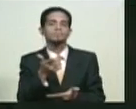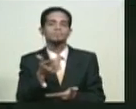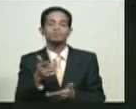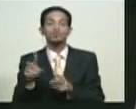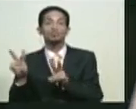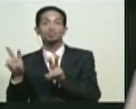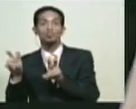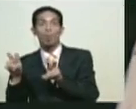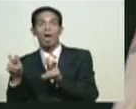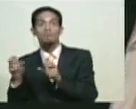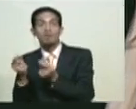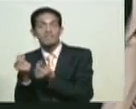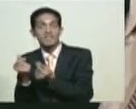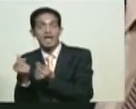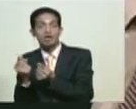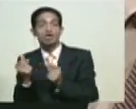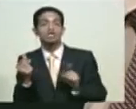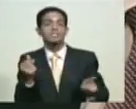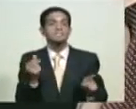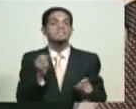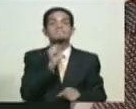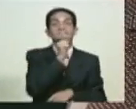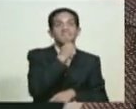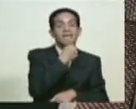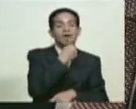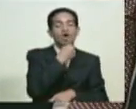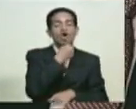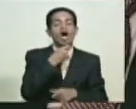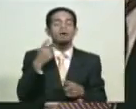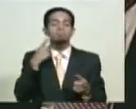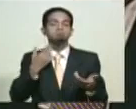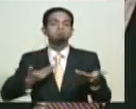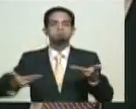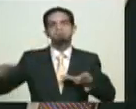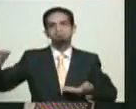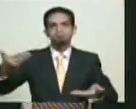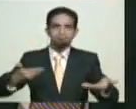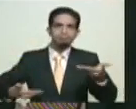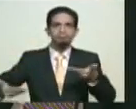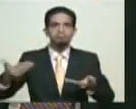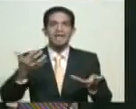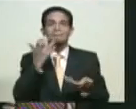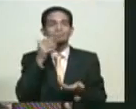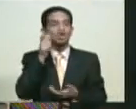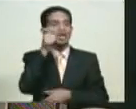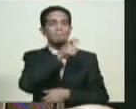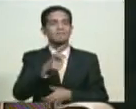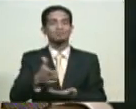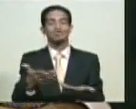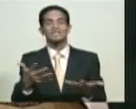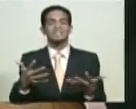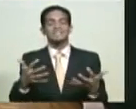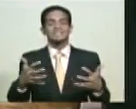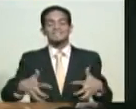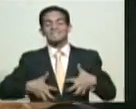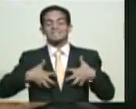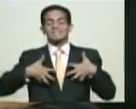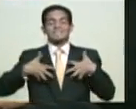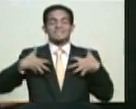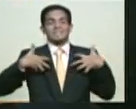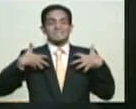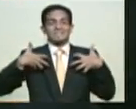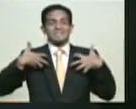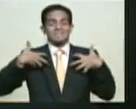monetarios por un tiempo determinado, de tal manera que no haya un estrés en los medios de pago. Ese es